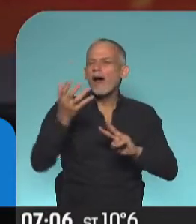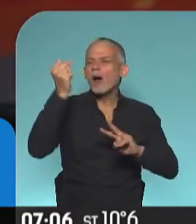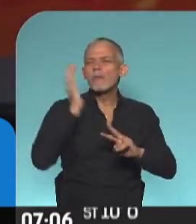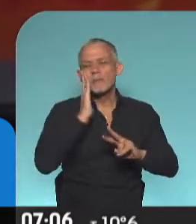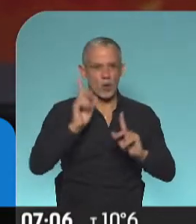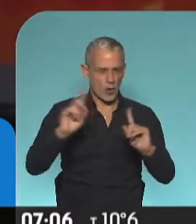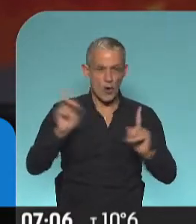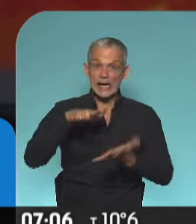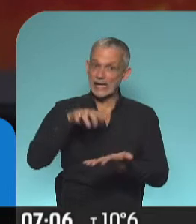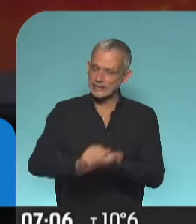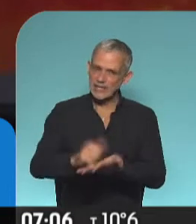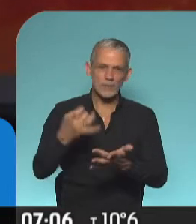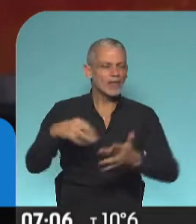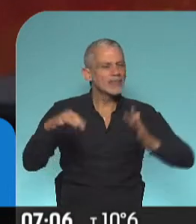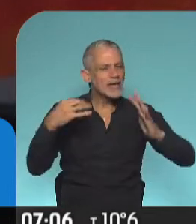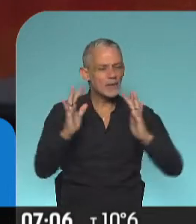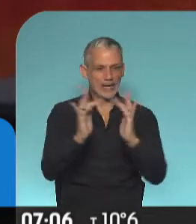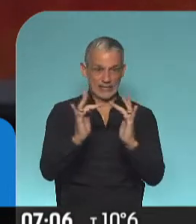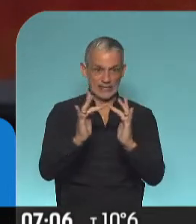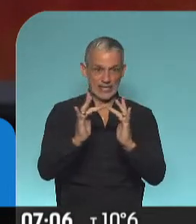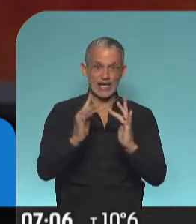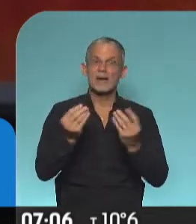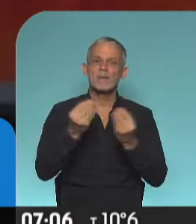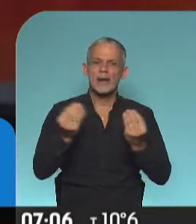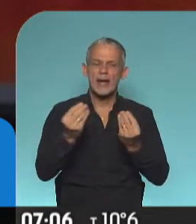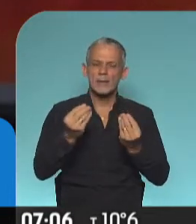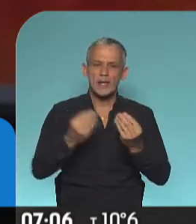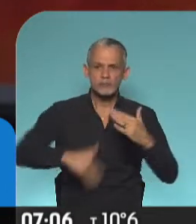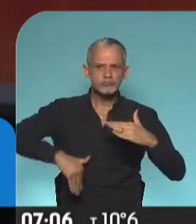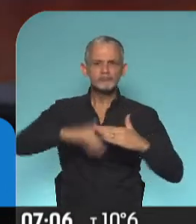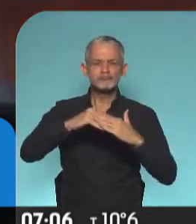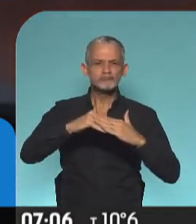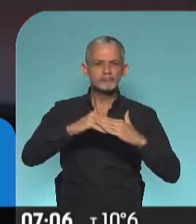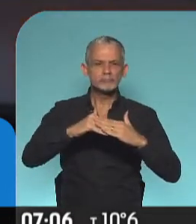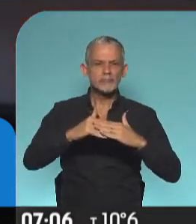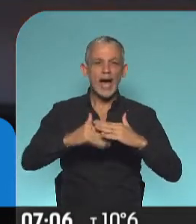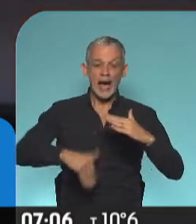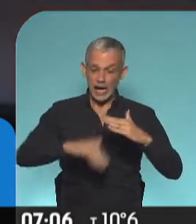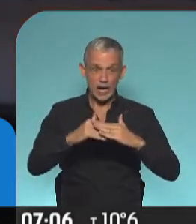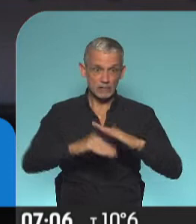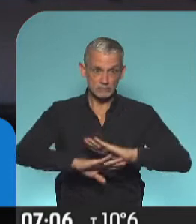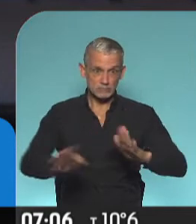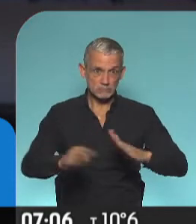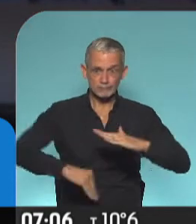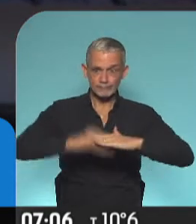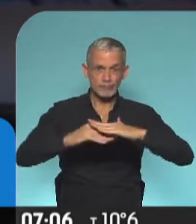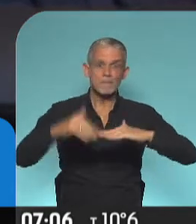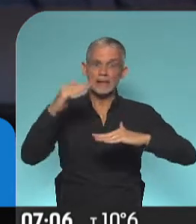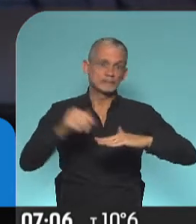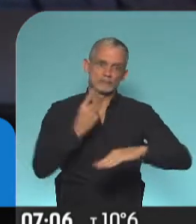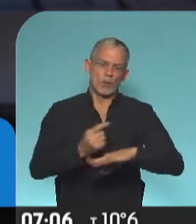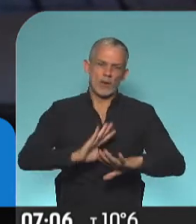Las reservas van a ser por internet porque precisamente lo que se va a establecer es un cupo de turistas en cada uno de los